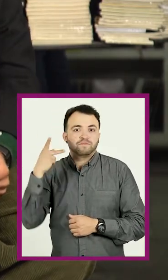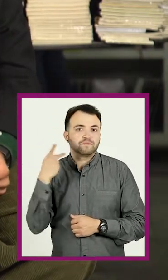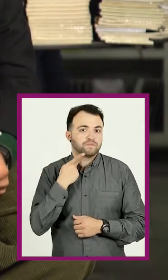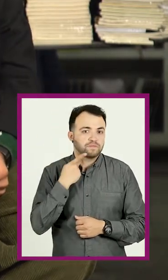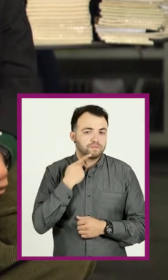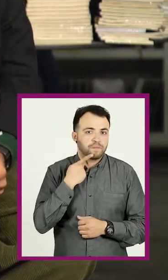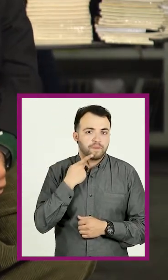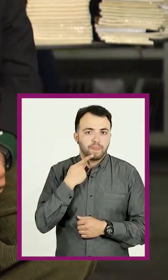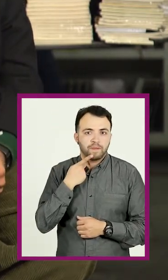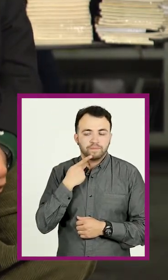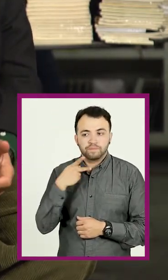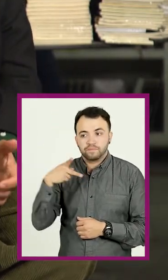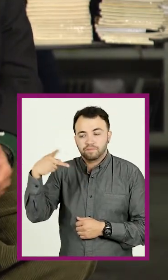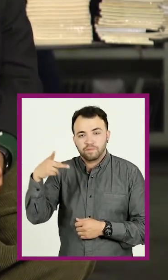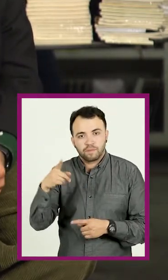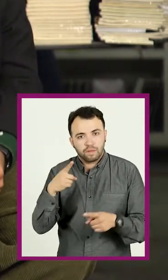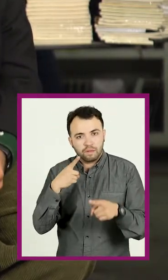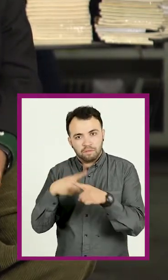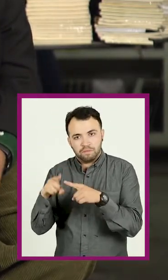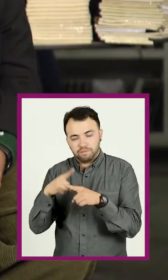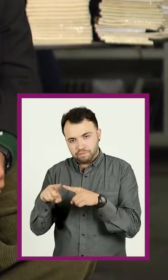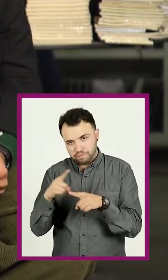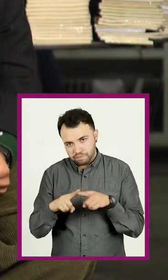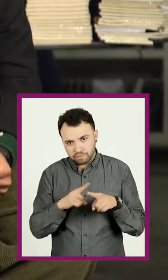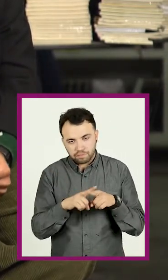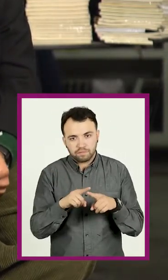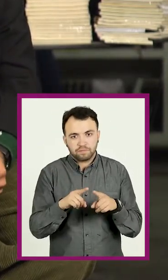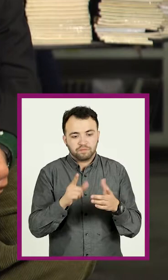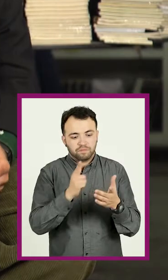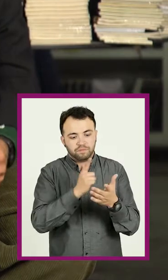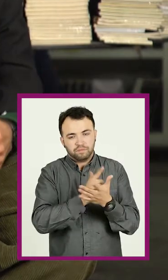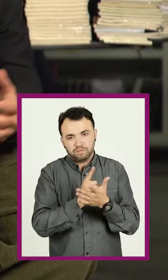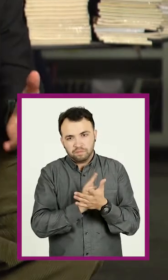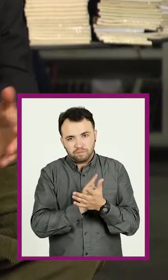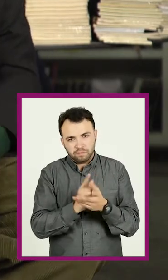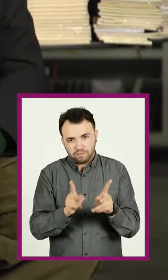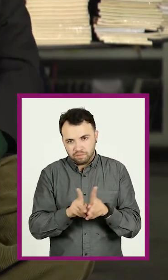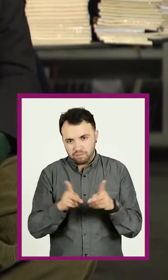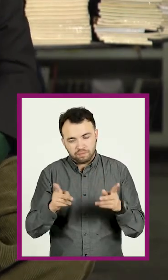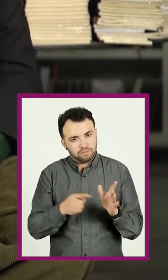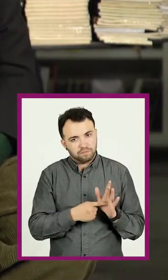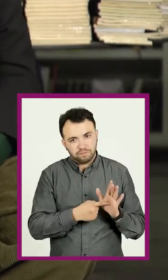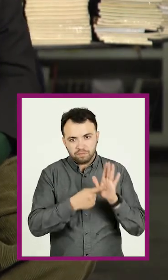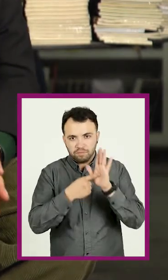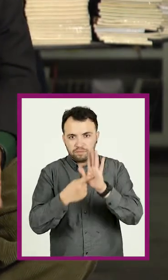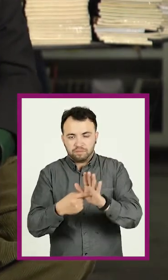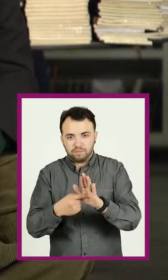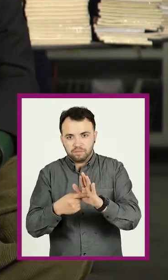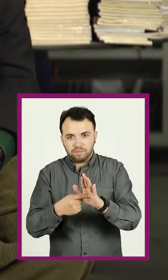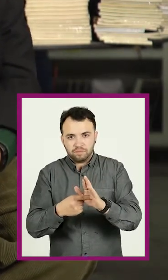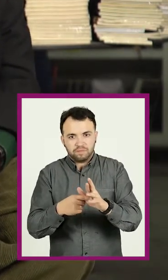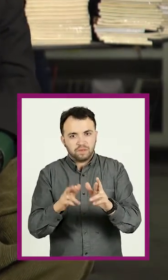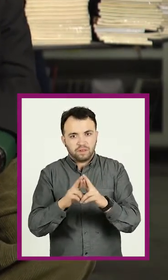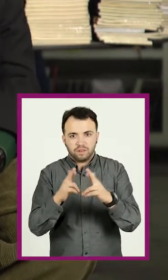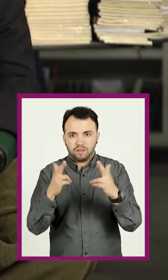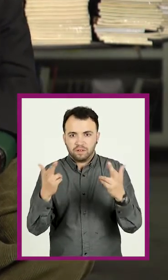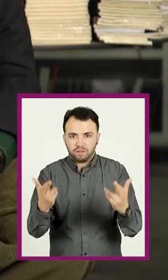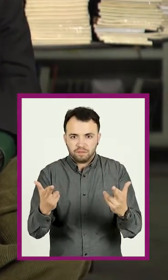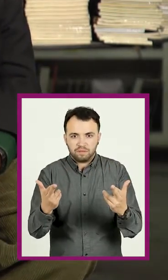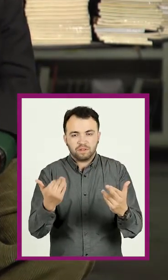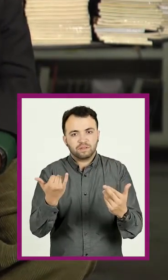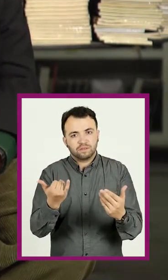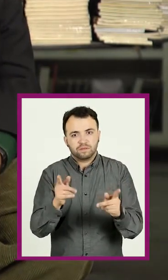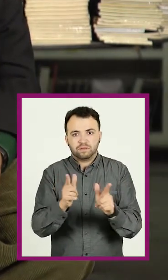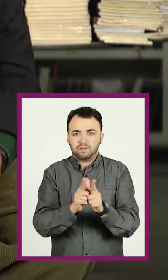política. Autor de una vasta obra, una obra muy amplia que ha publicado en revistas